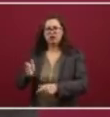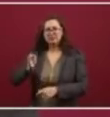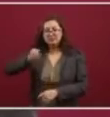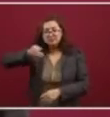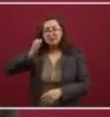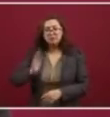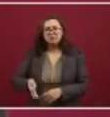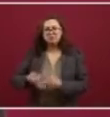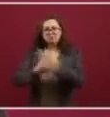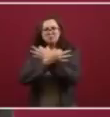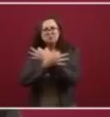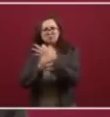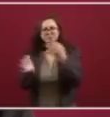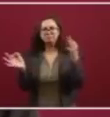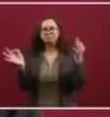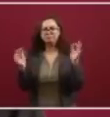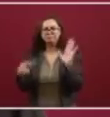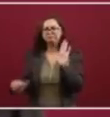planteó